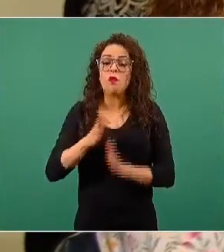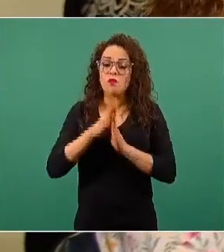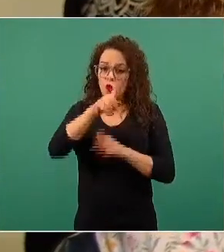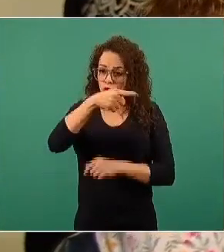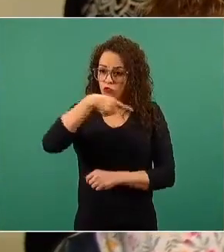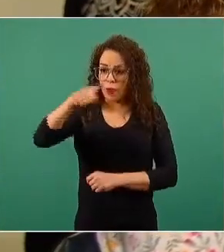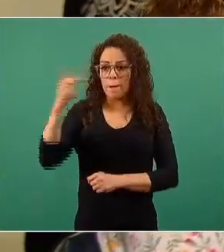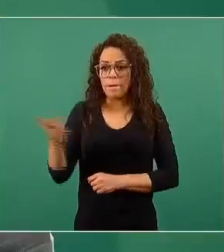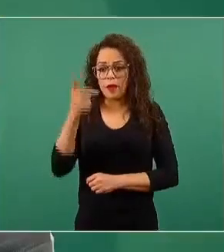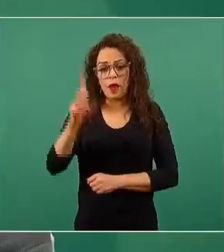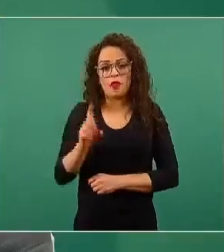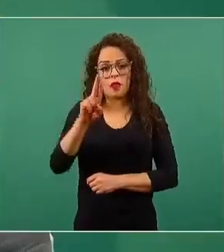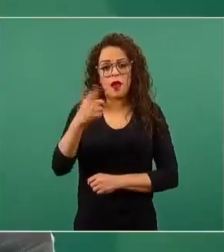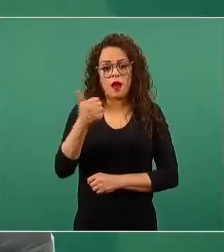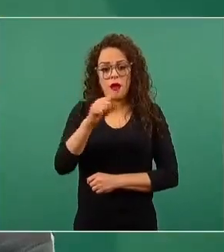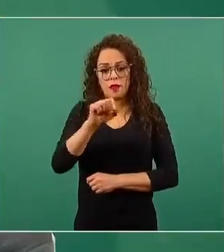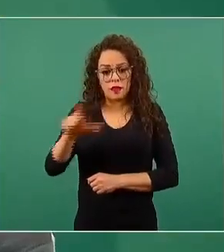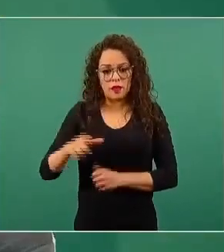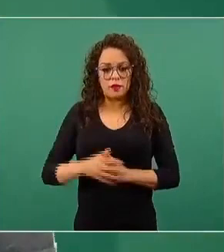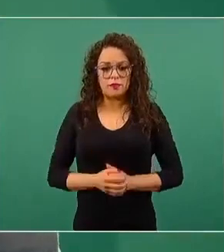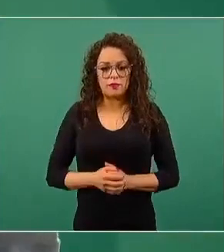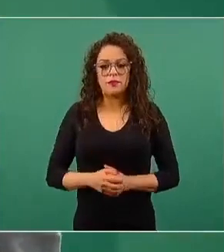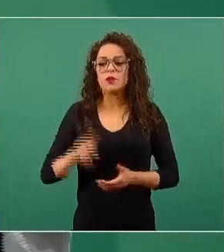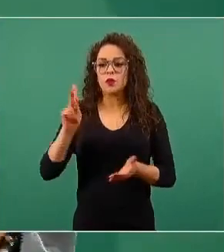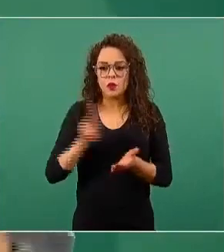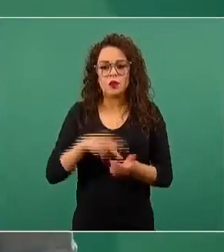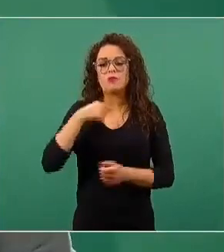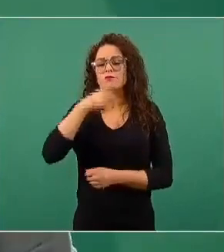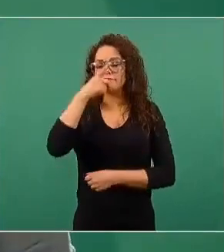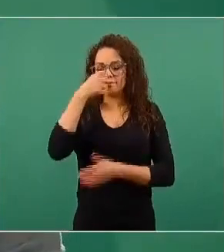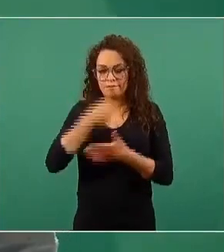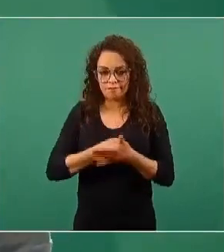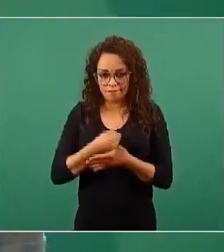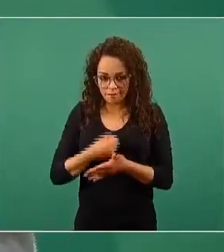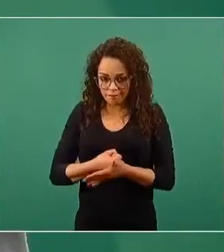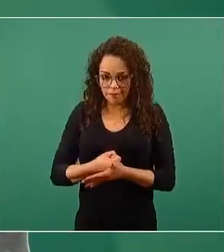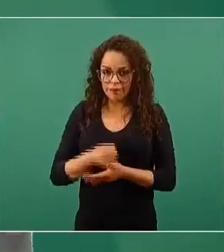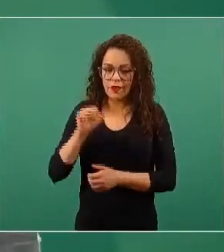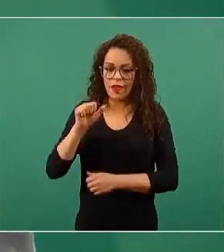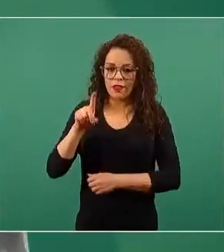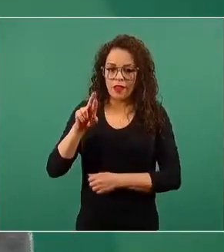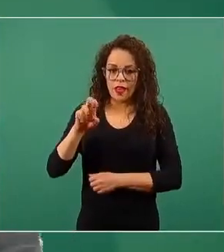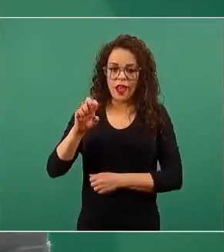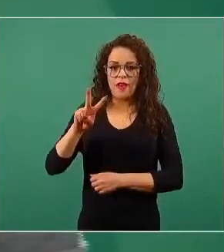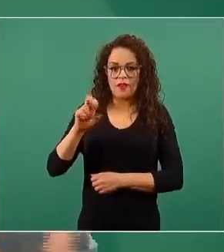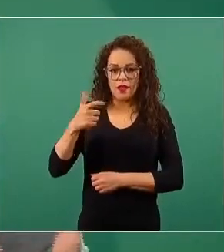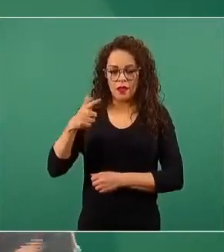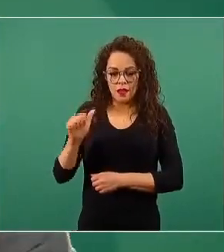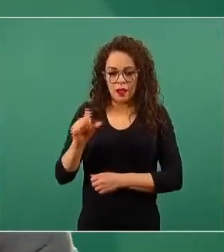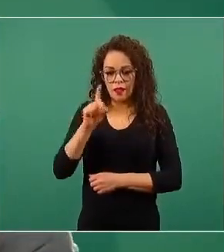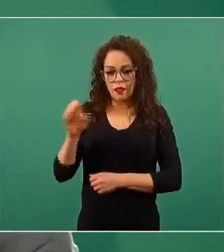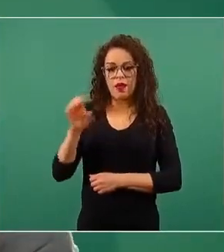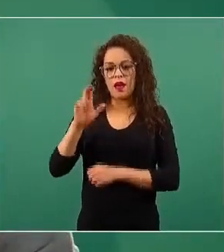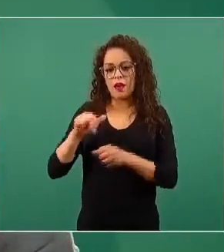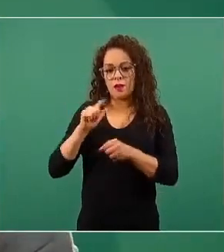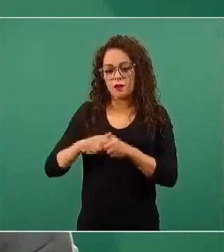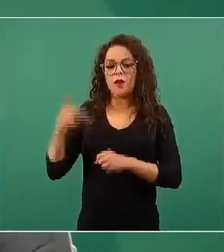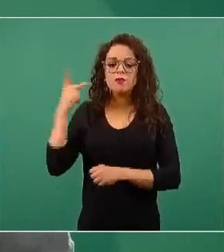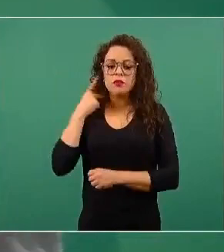a usted. Insisto, Andrea Vega de Animal Político, nadie debe ser excluido por tener postración, al